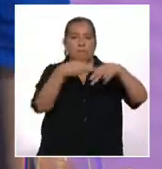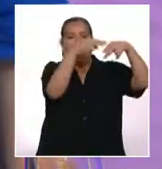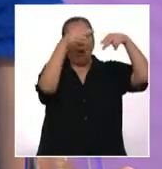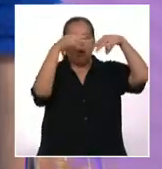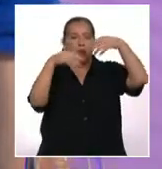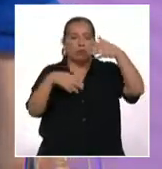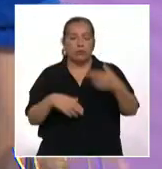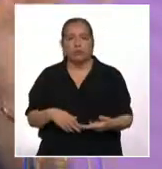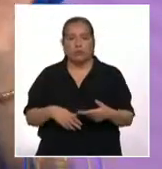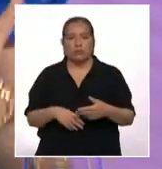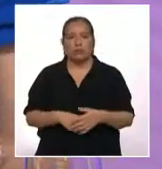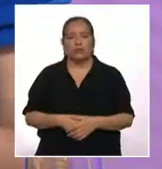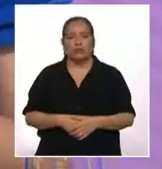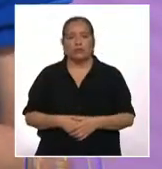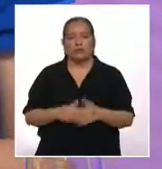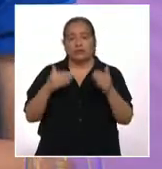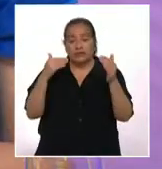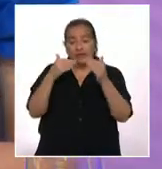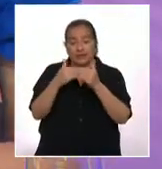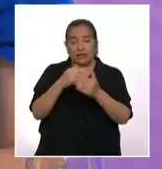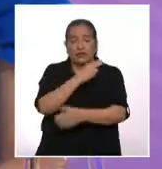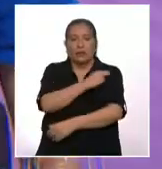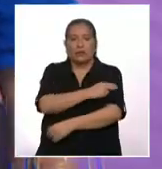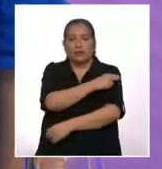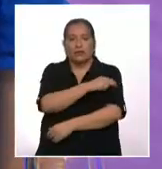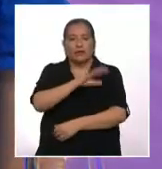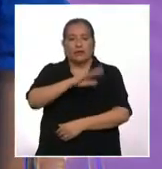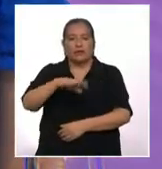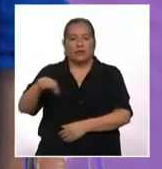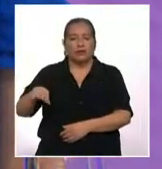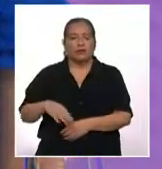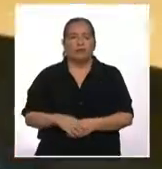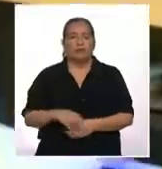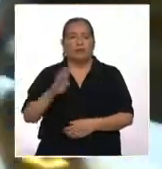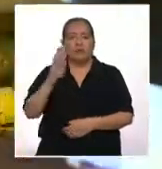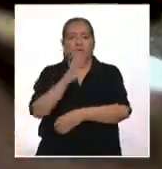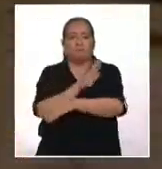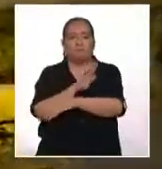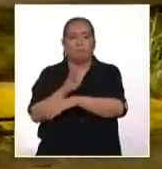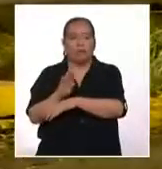accidente ocurrió cerca al Hospital del Niño en Breña.